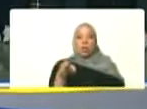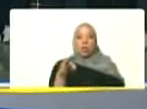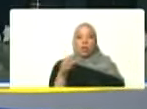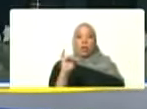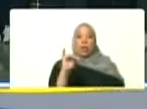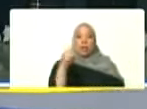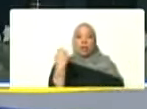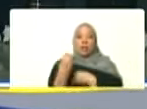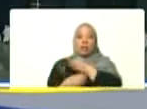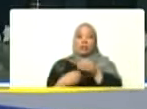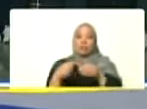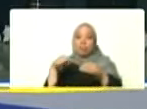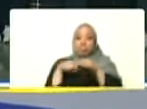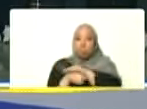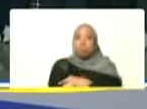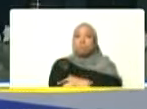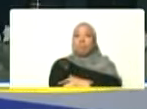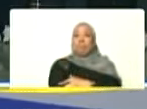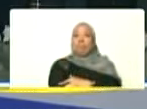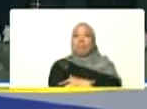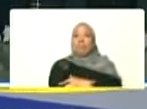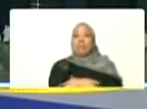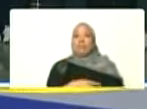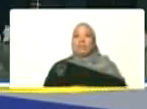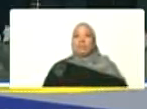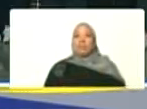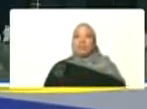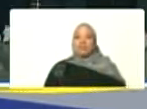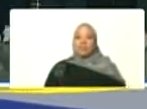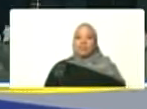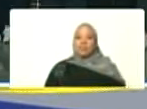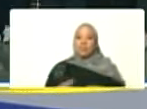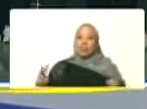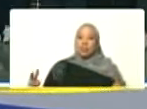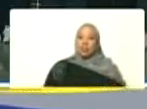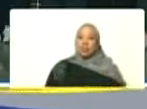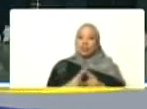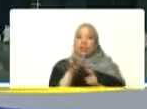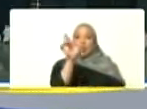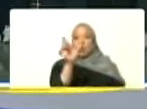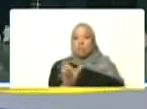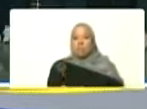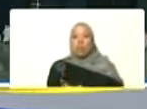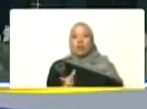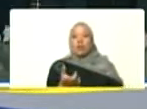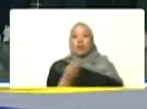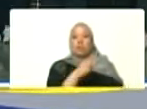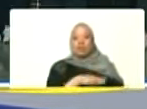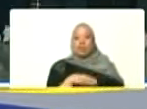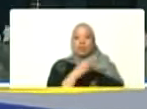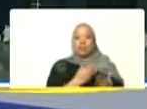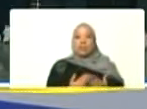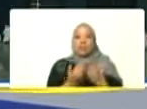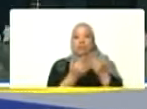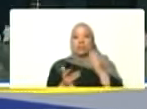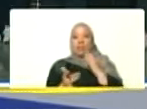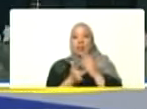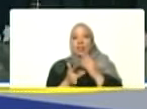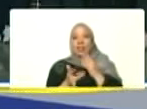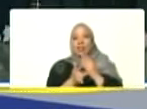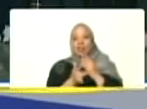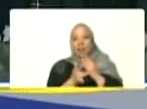Y si sigues para adentro, para allá, te consigues a Ernesto Villegas estudiando en la Técnica